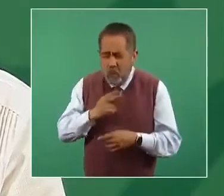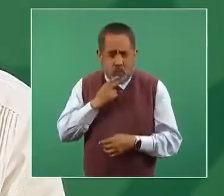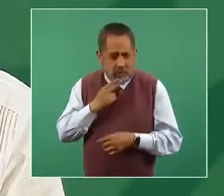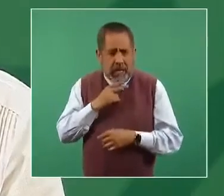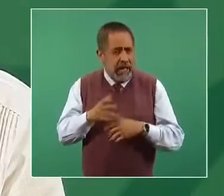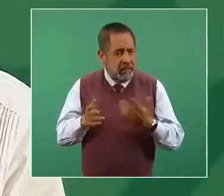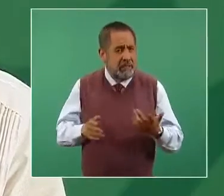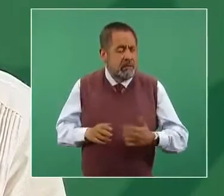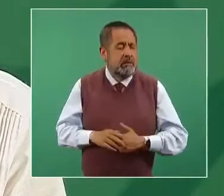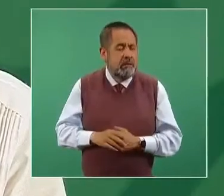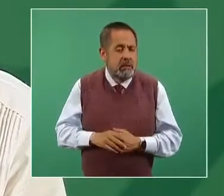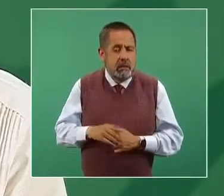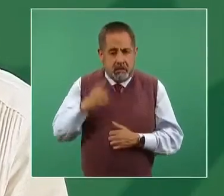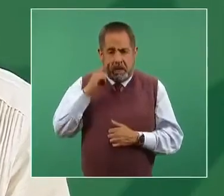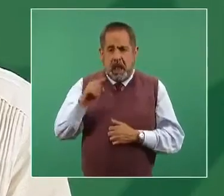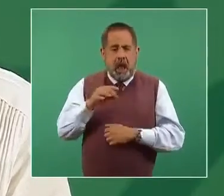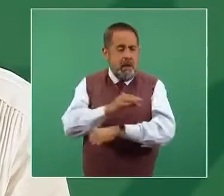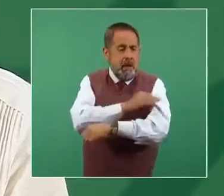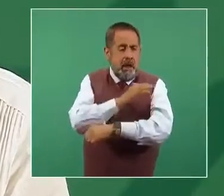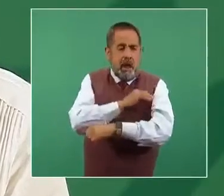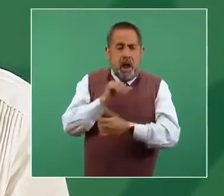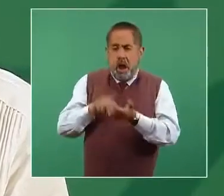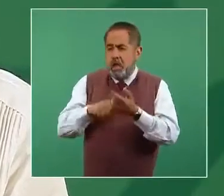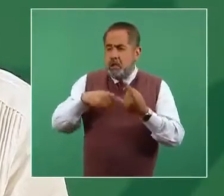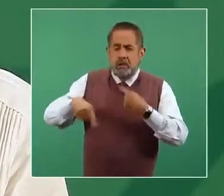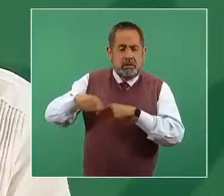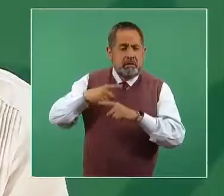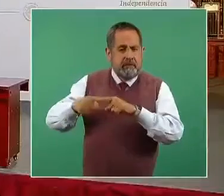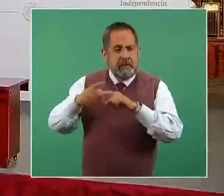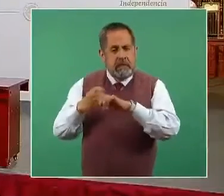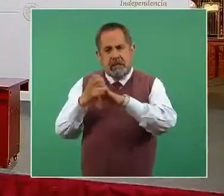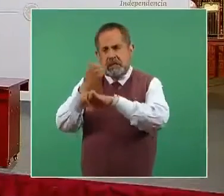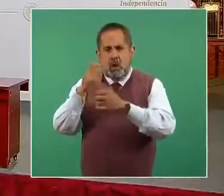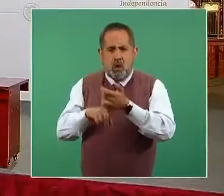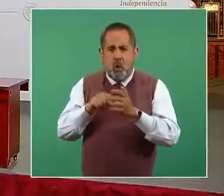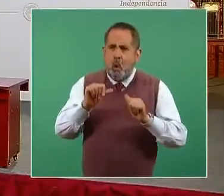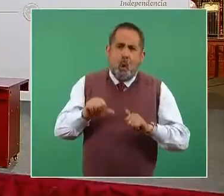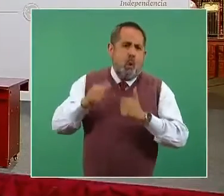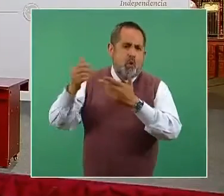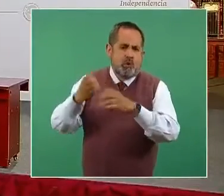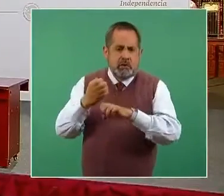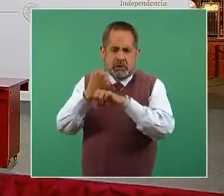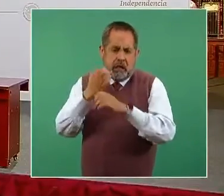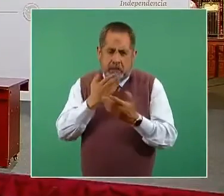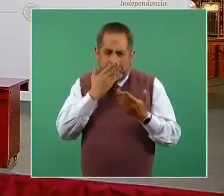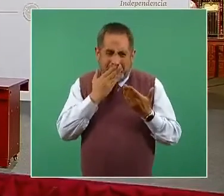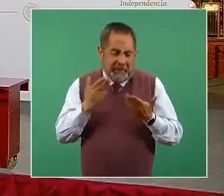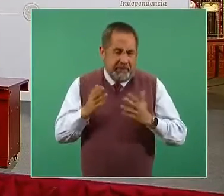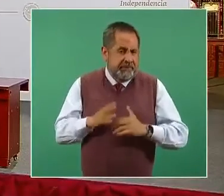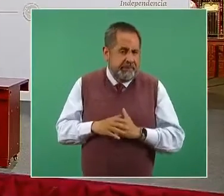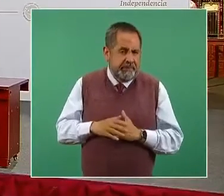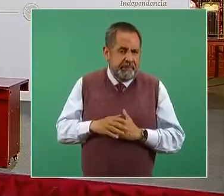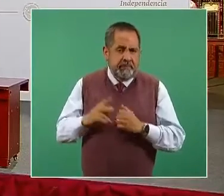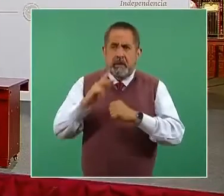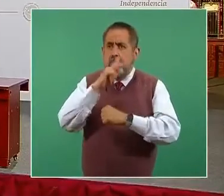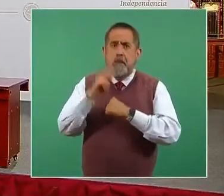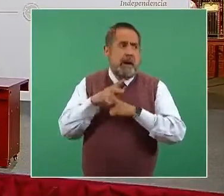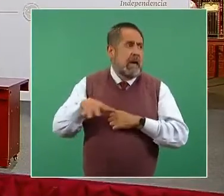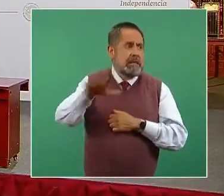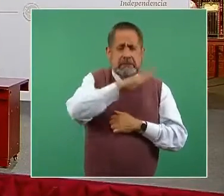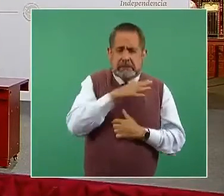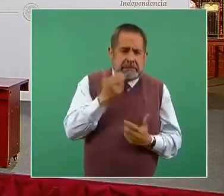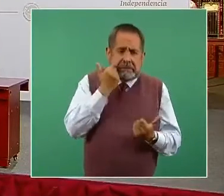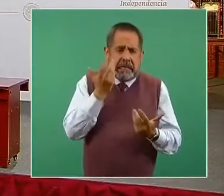en vacunar a personas de esas mismas entidades o fuera de otras entidades. El país entero está ávido de